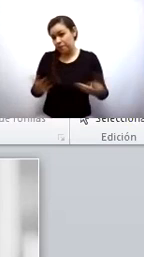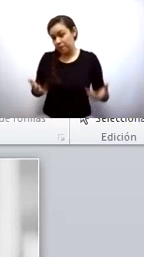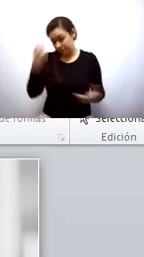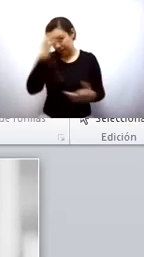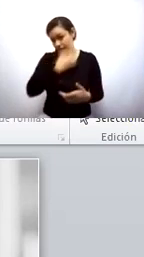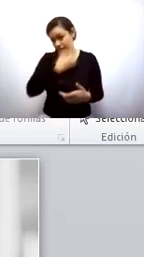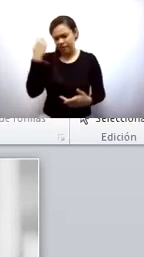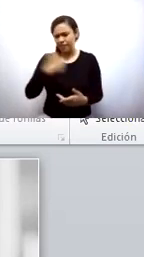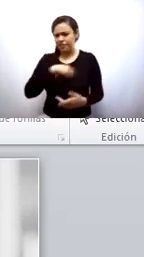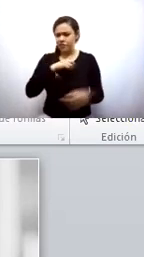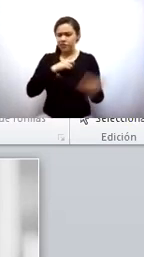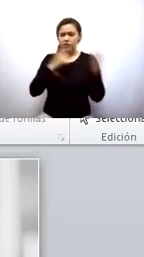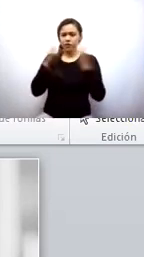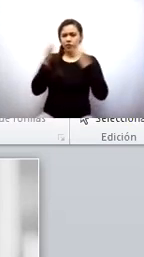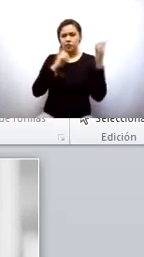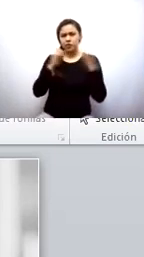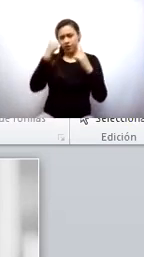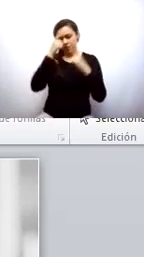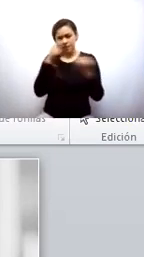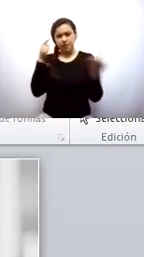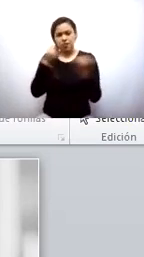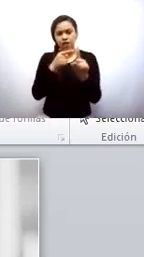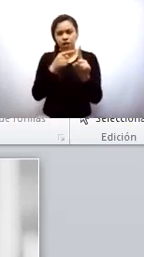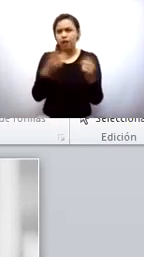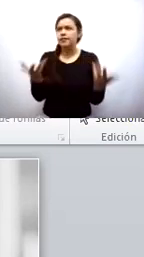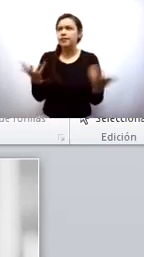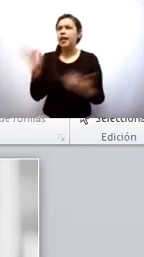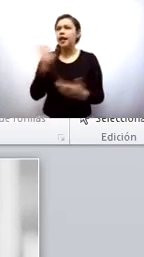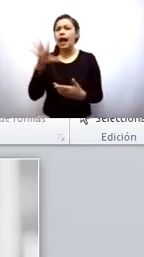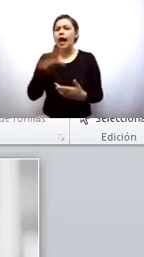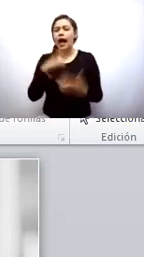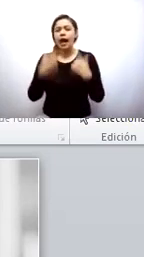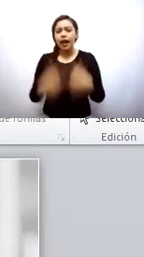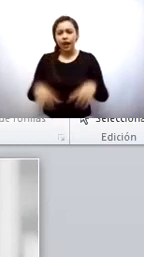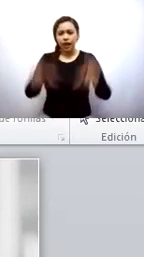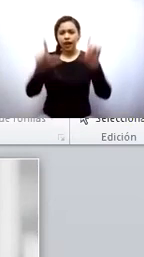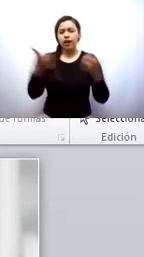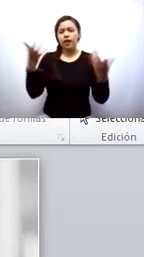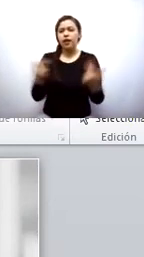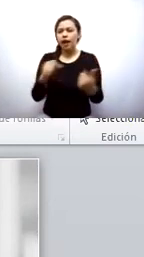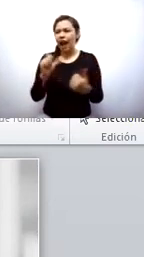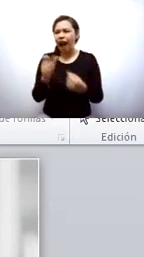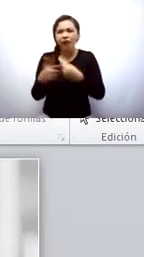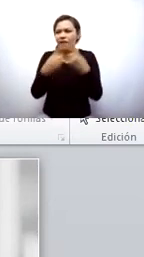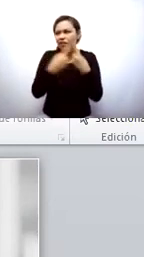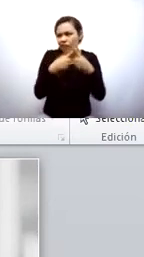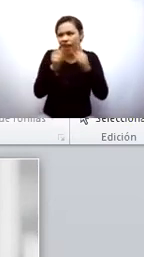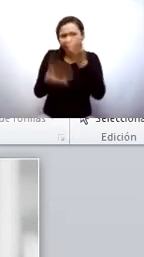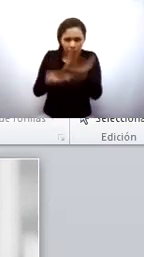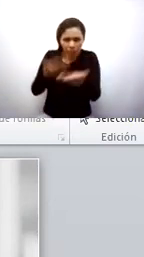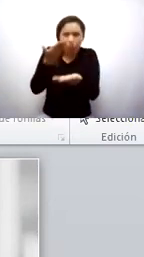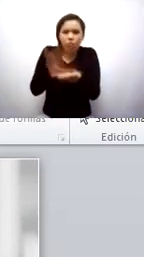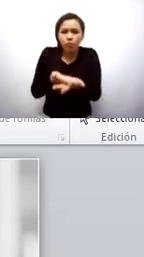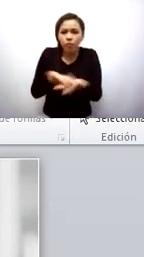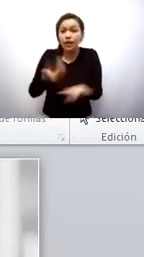interrogante para nosotros con respecto a si hay alguna plataforma que me pueda ofrecer algo distinto, que pueda cubrir con